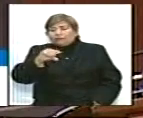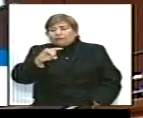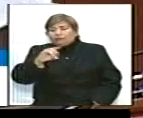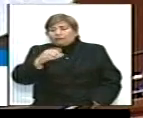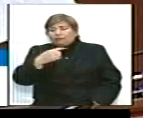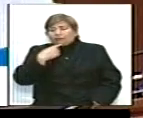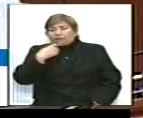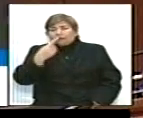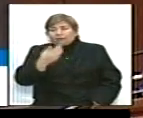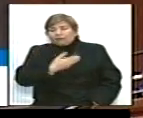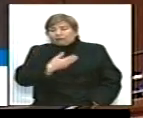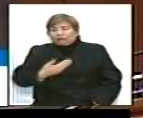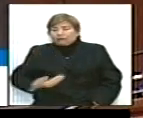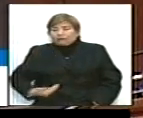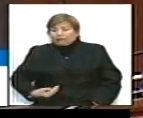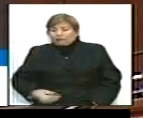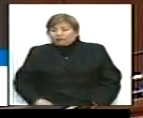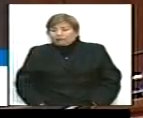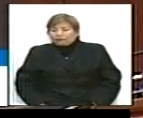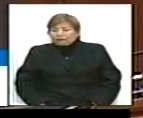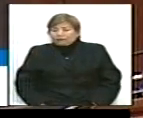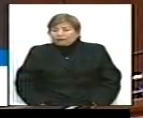¿Qué dijeron los gobernadores?